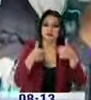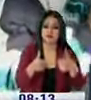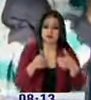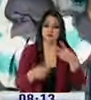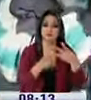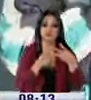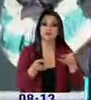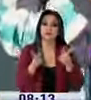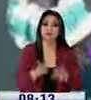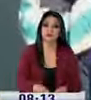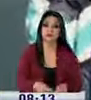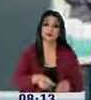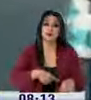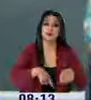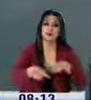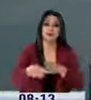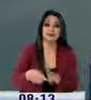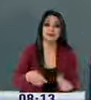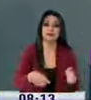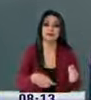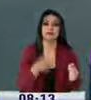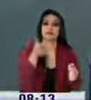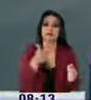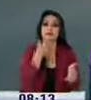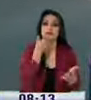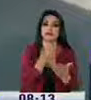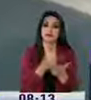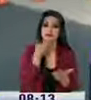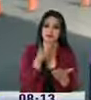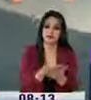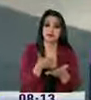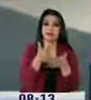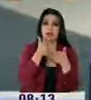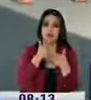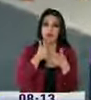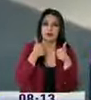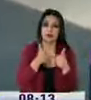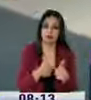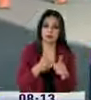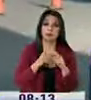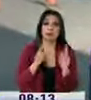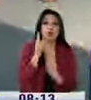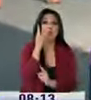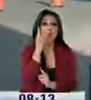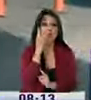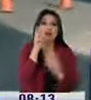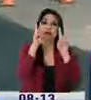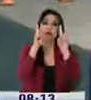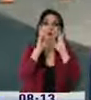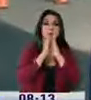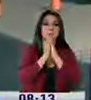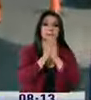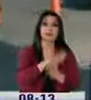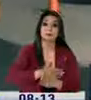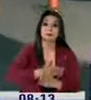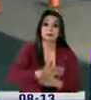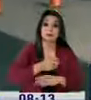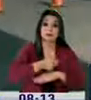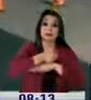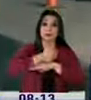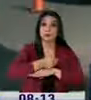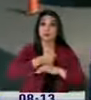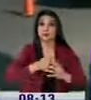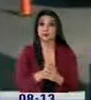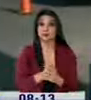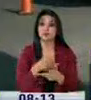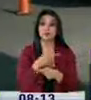también acá la salida de que es la vía alterna o contraflujo. Estamos agradecidos. Solamente una cosita que pedimos de favor a las autoridades, en este